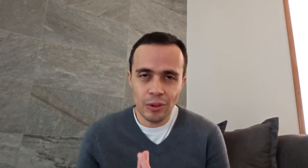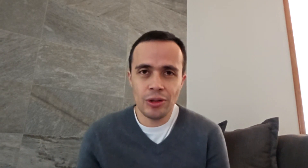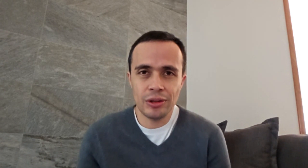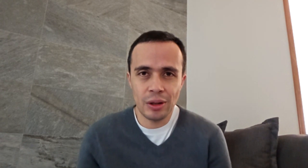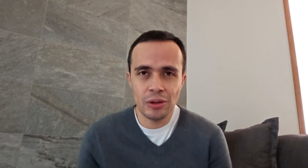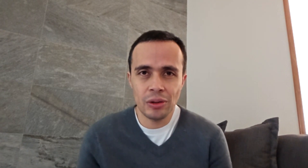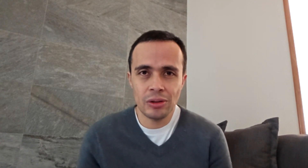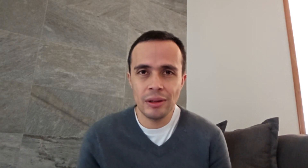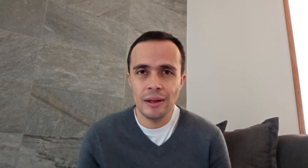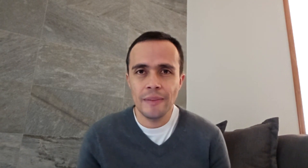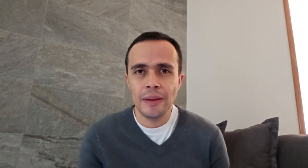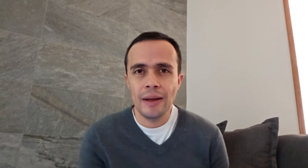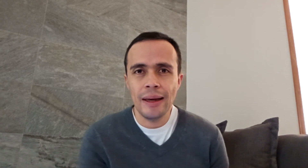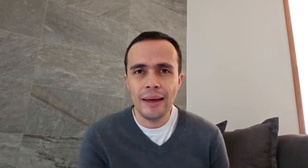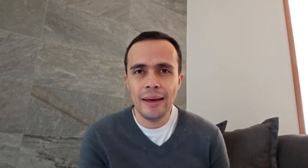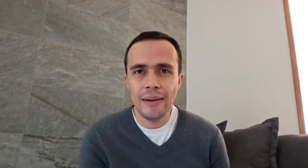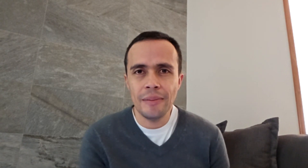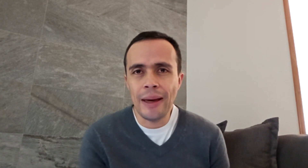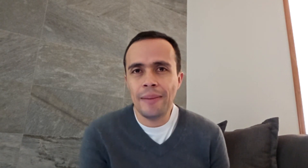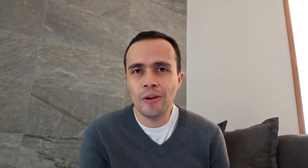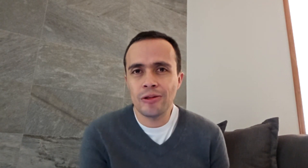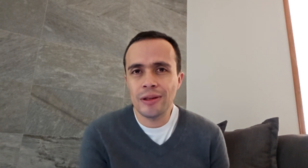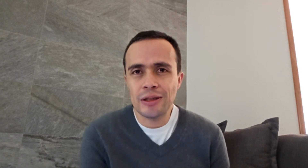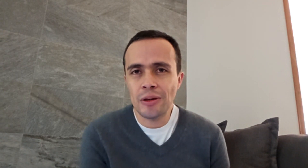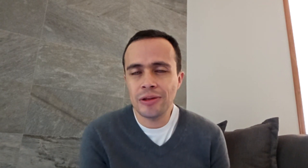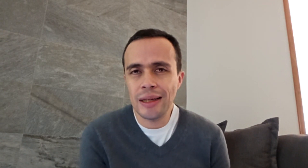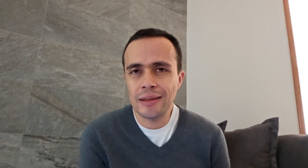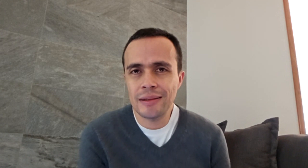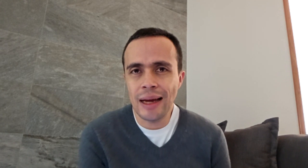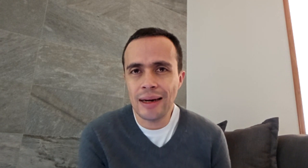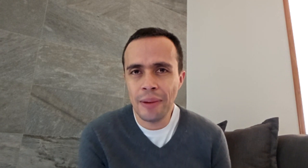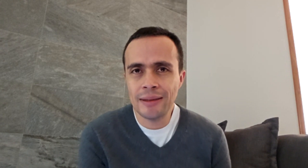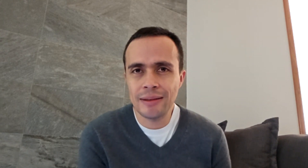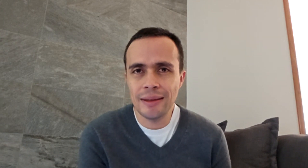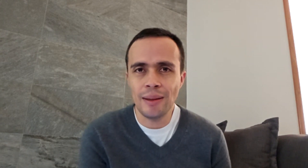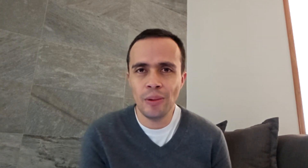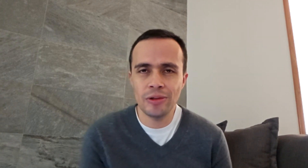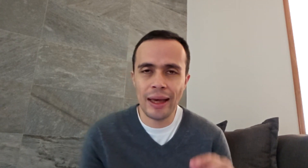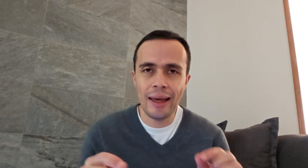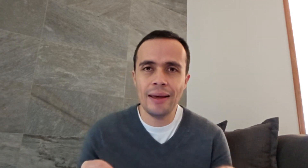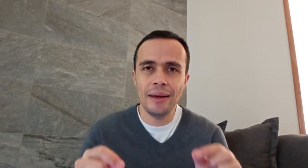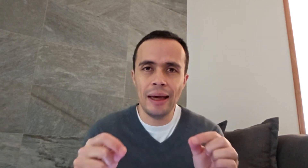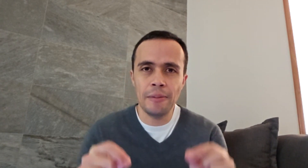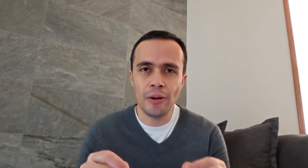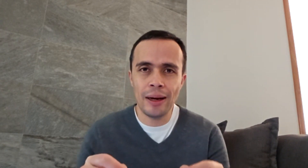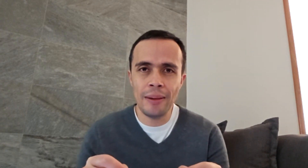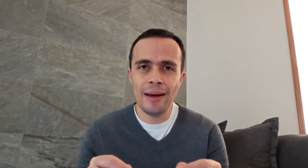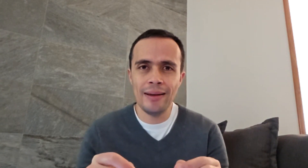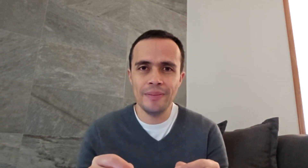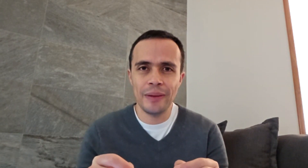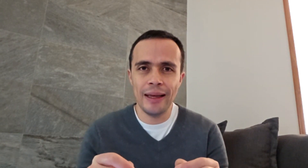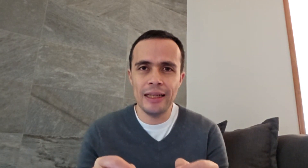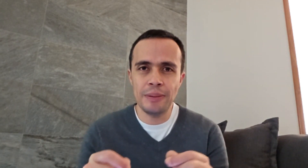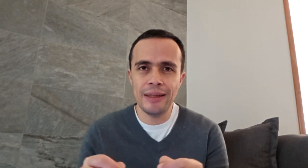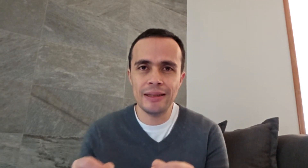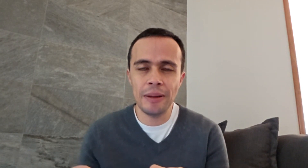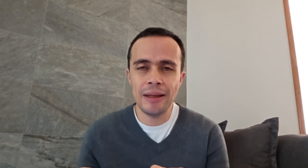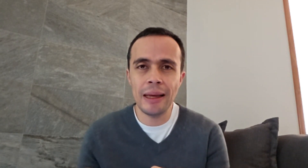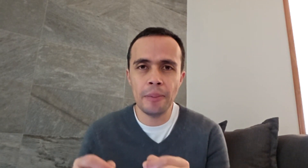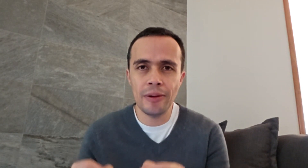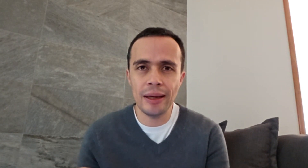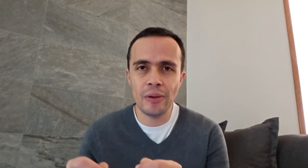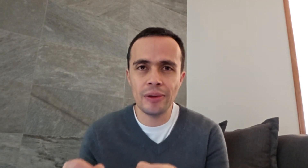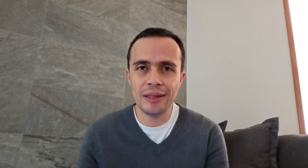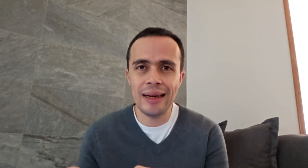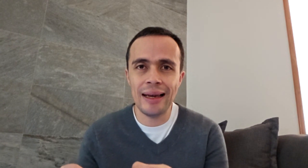y muchos de nosotros vemos las cosas al revés. Decimos que el problema es